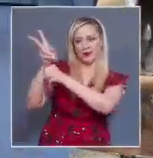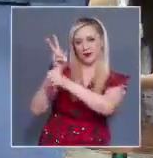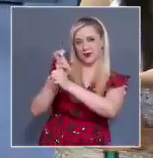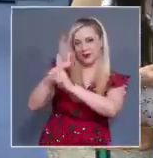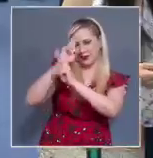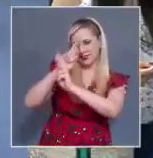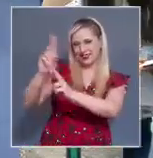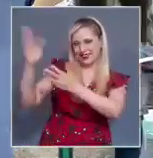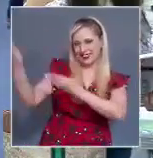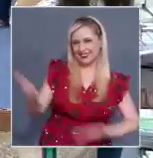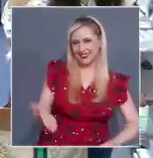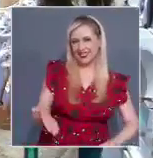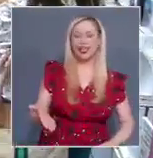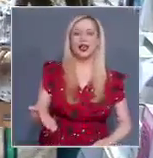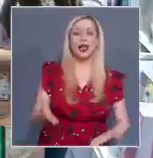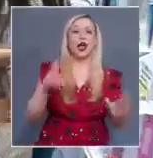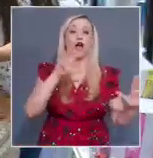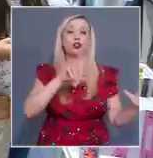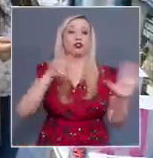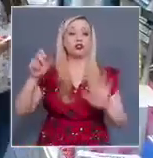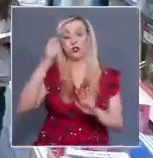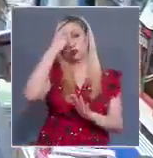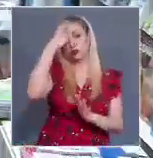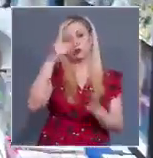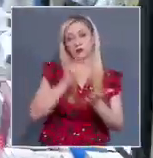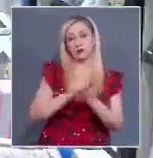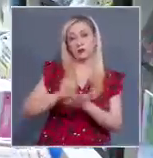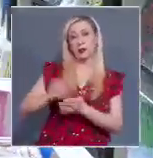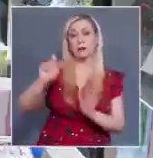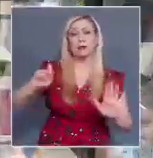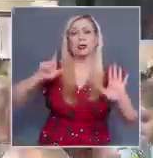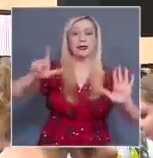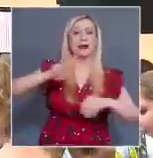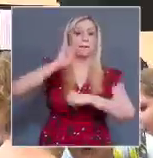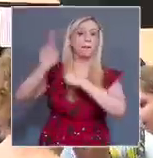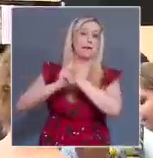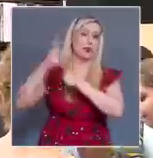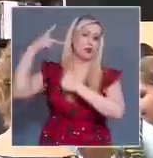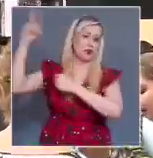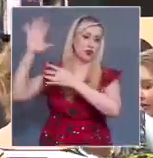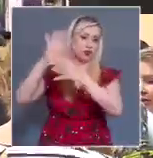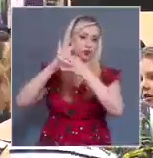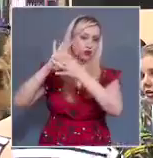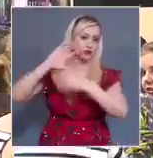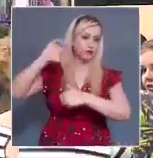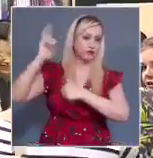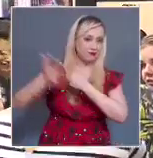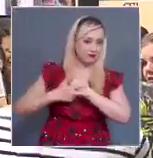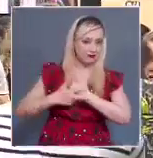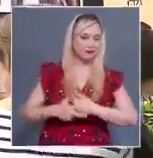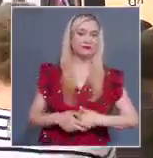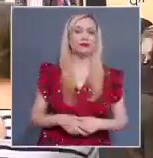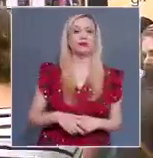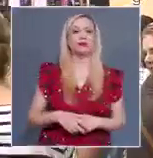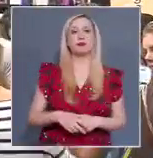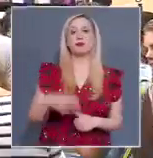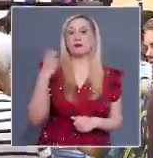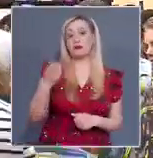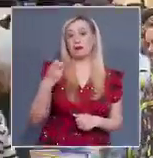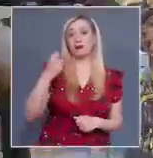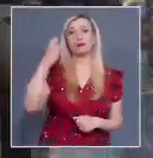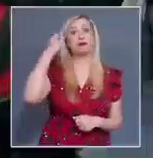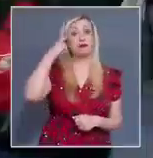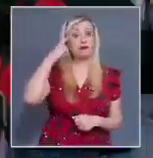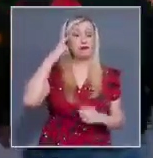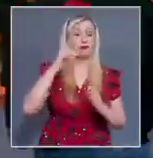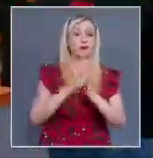más de 800 autores de los 27 países que integran esta comunidad. Señalaron que a través de este evento, que se desarrollará bajo el